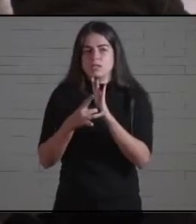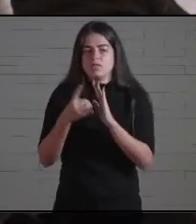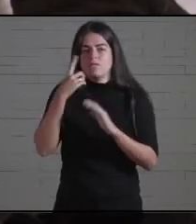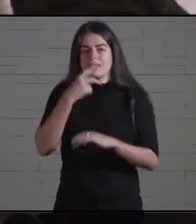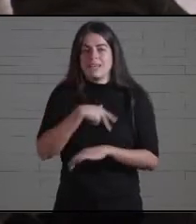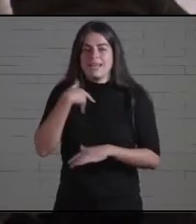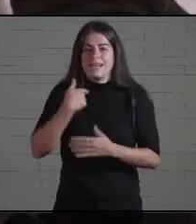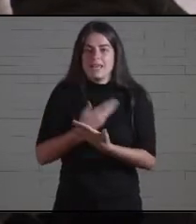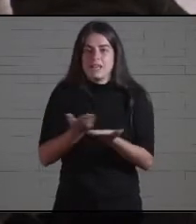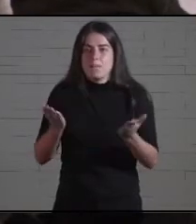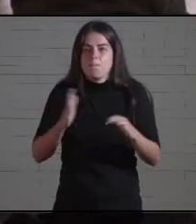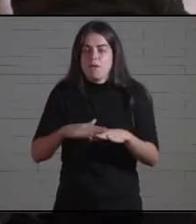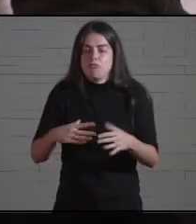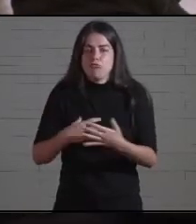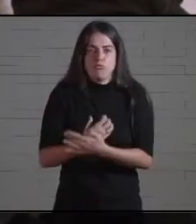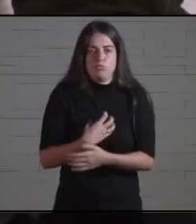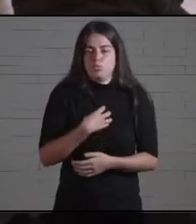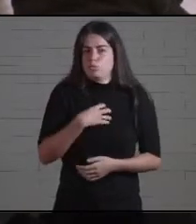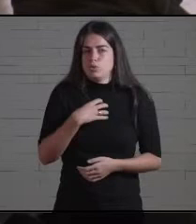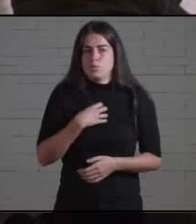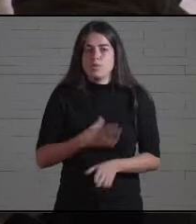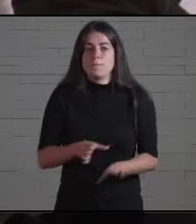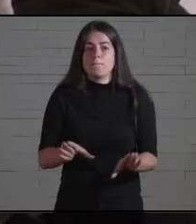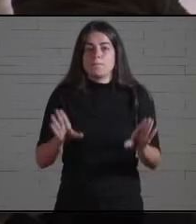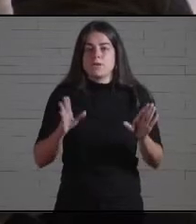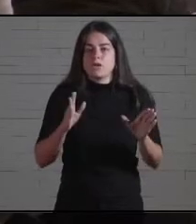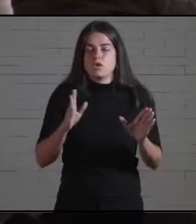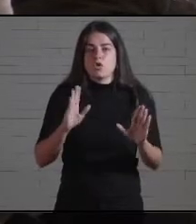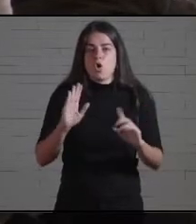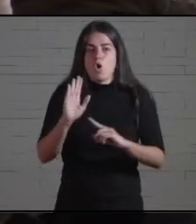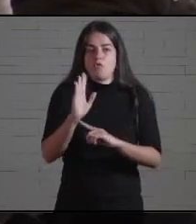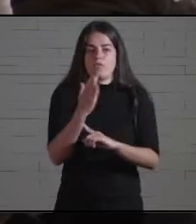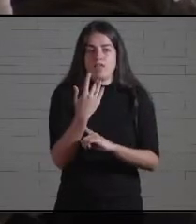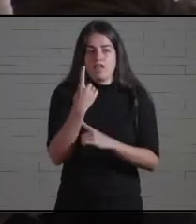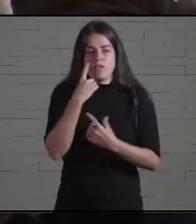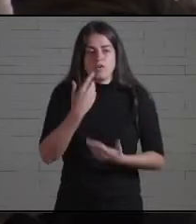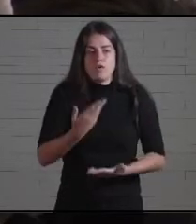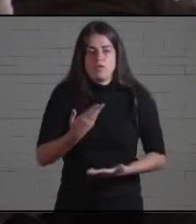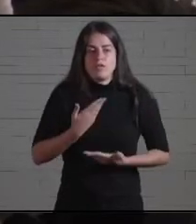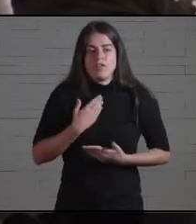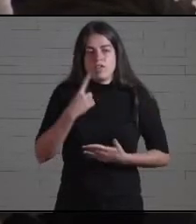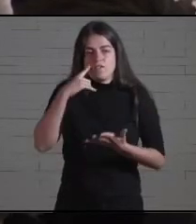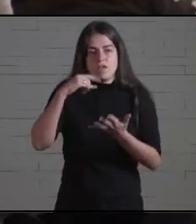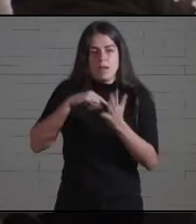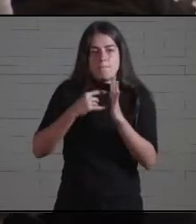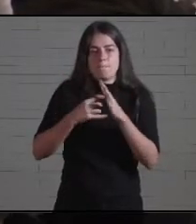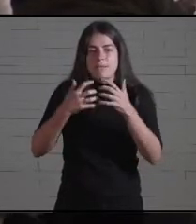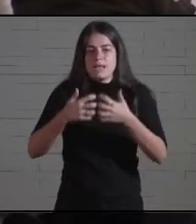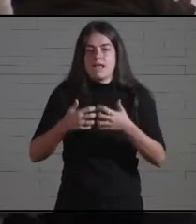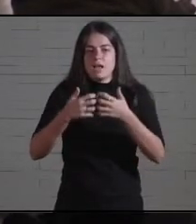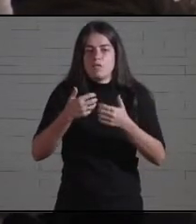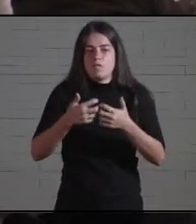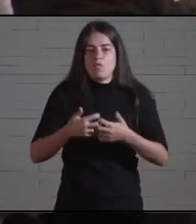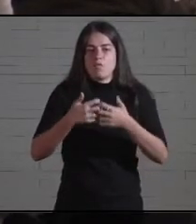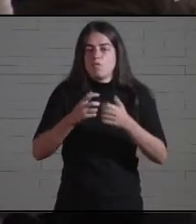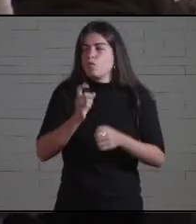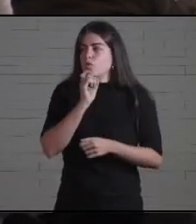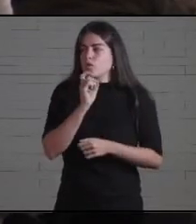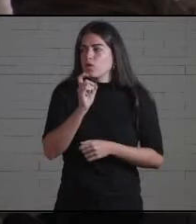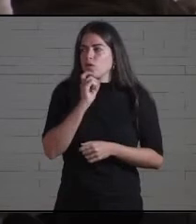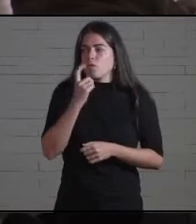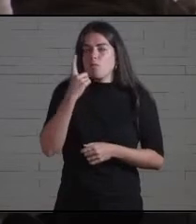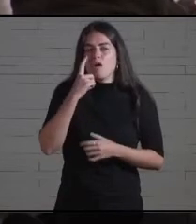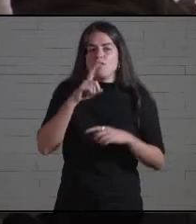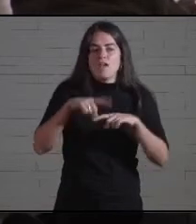toda la población, pero nos ofrece ver un poco los mecanismos, cómo funcionan las tripas de